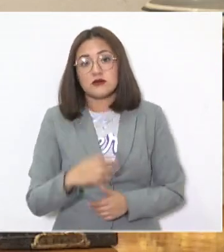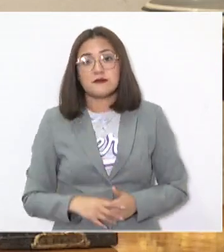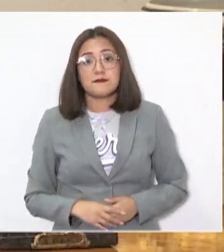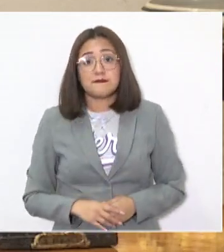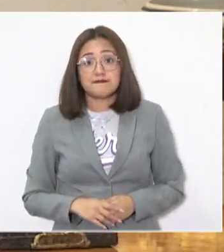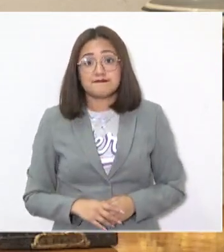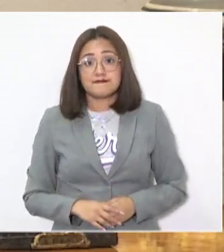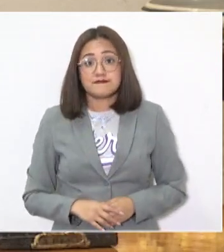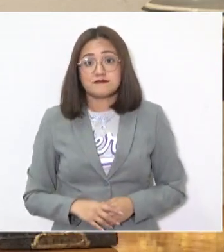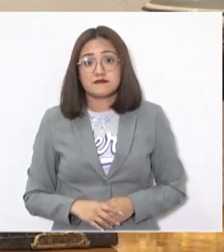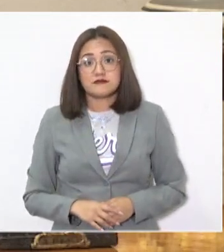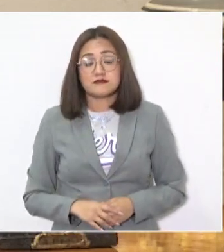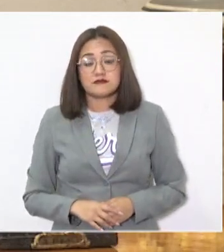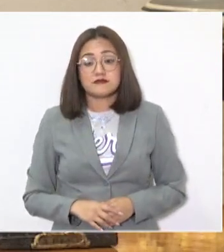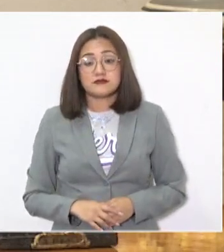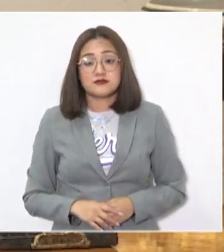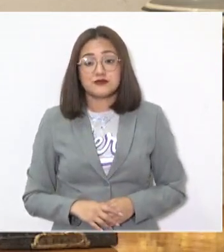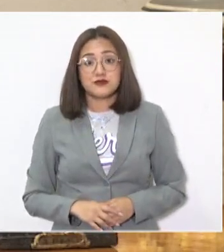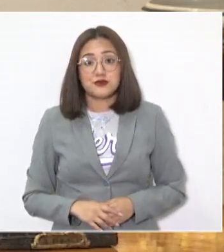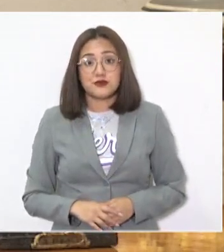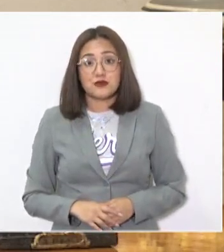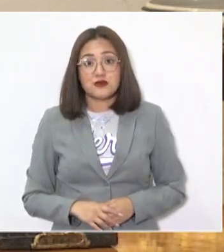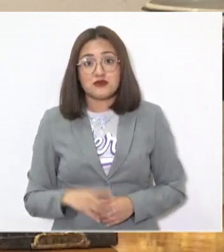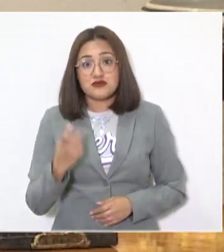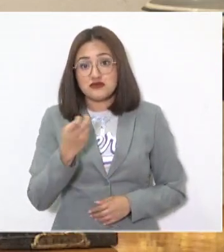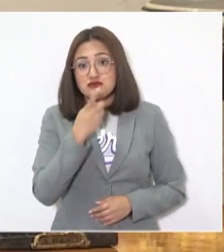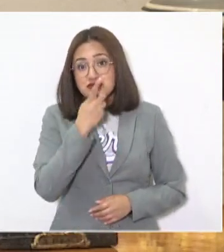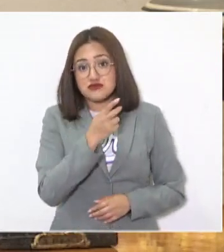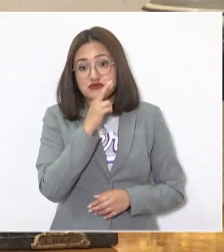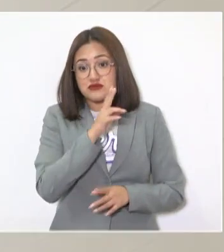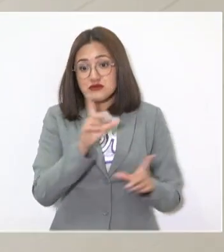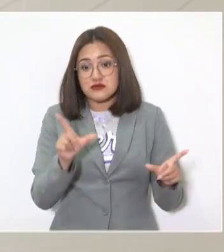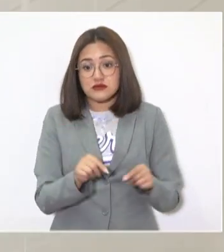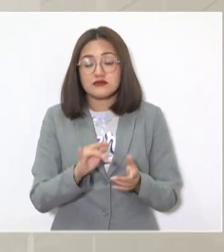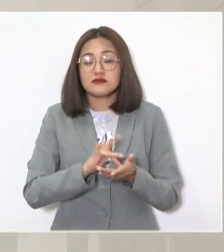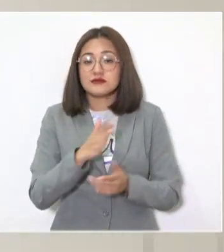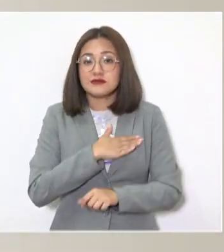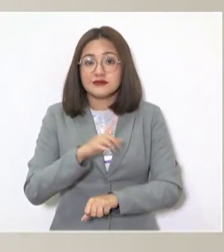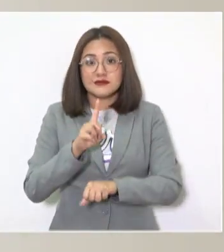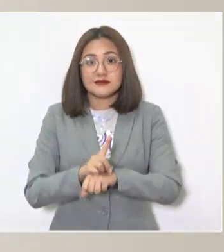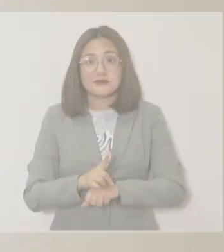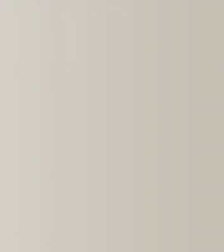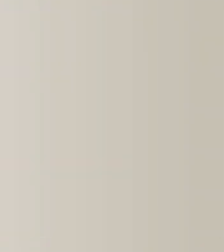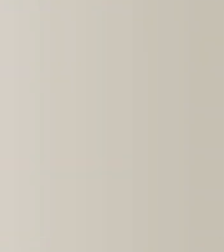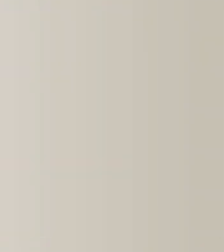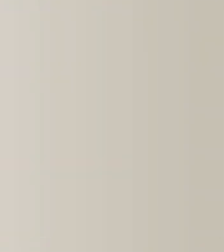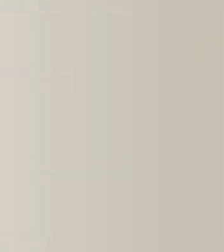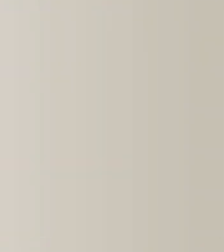Entonces, lo que te puedo responder. Gracias, gobernador. Buen día.